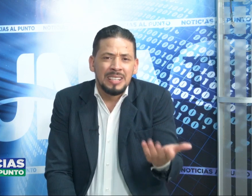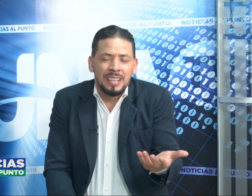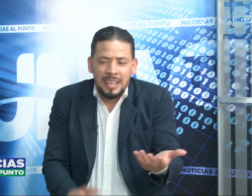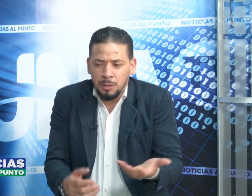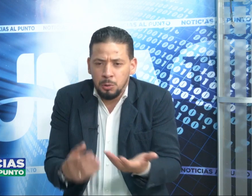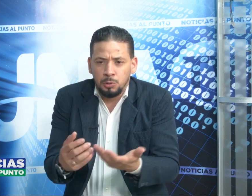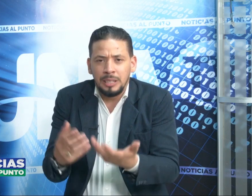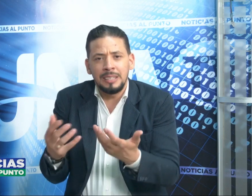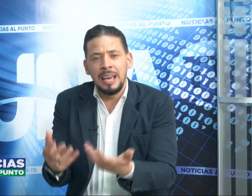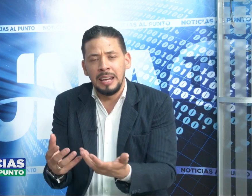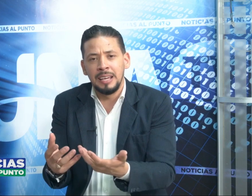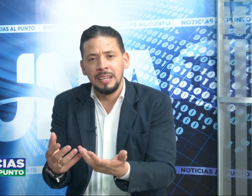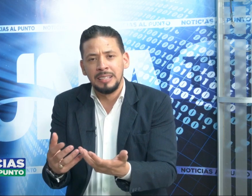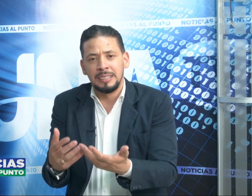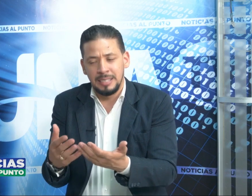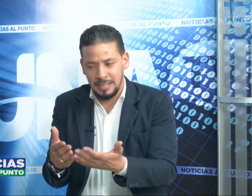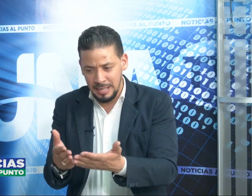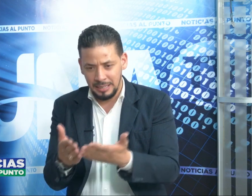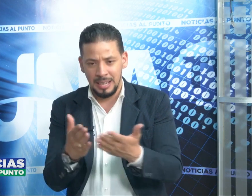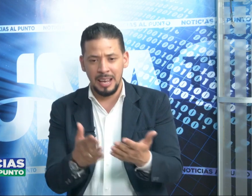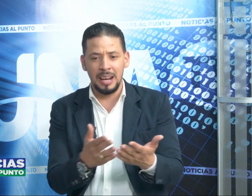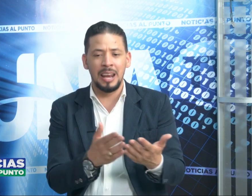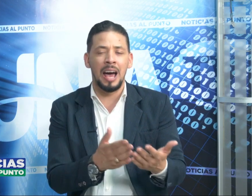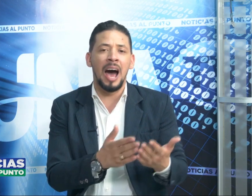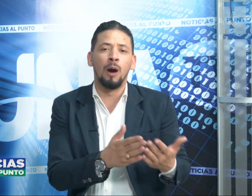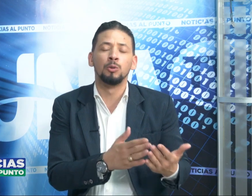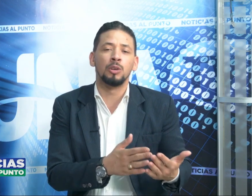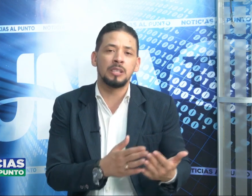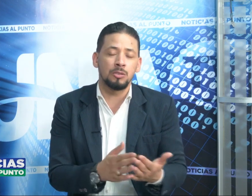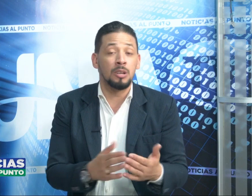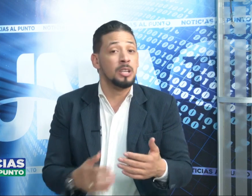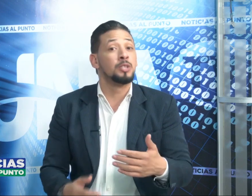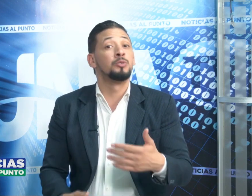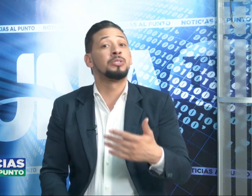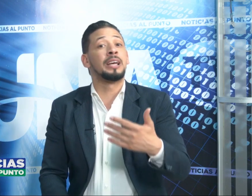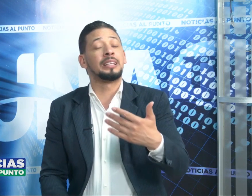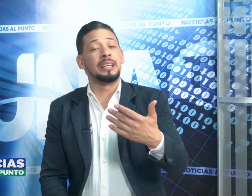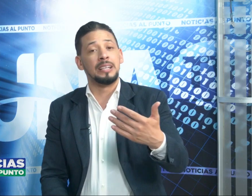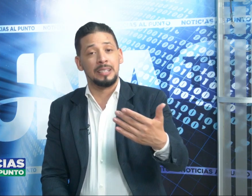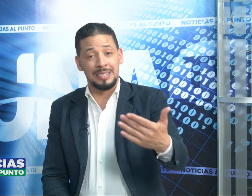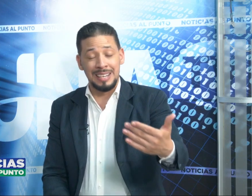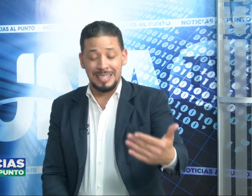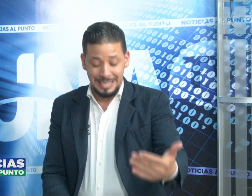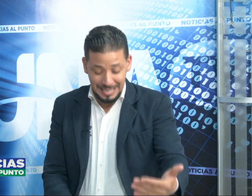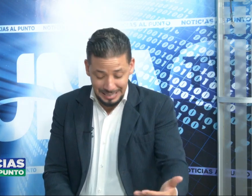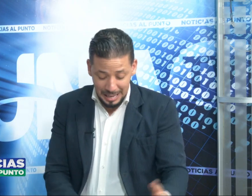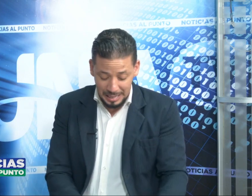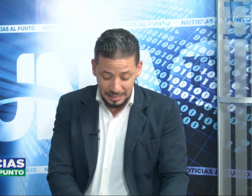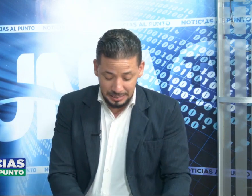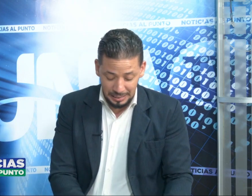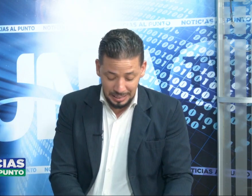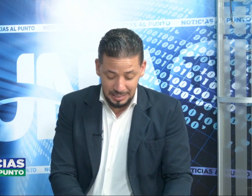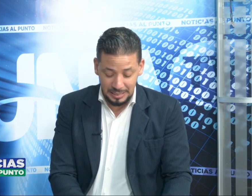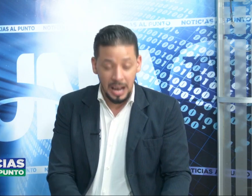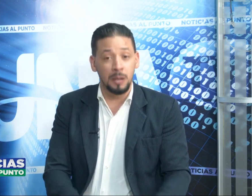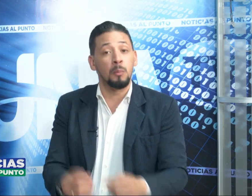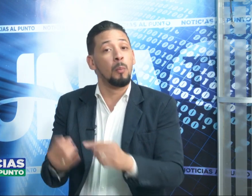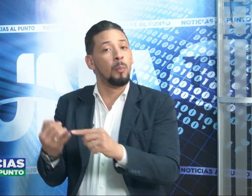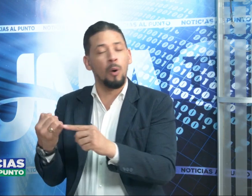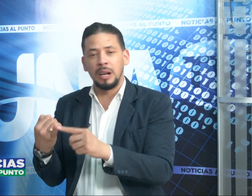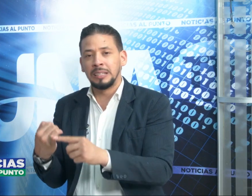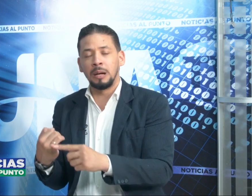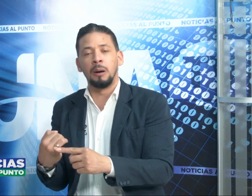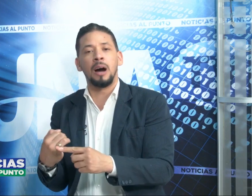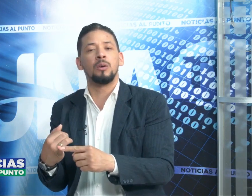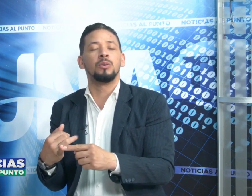¿Cuál es el derecho que usted tiene de sin tener la autorización? Si usted necesita transitar